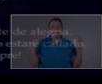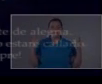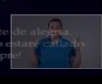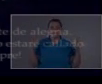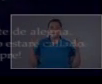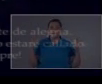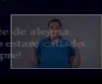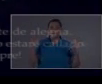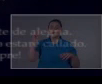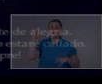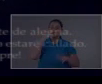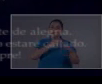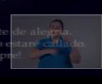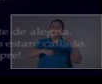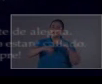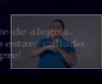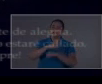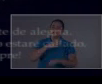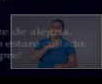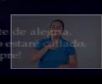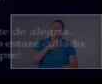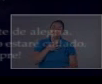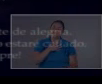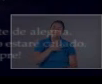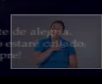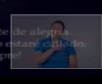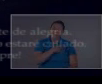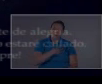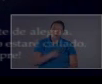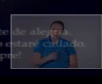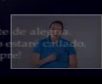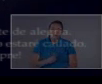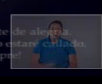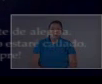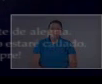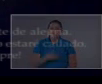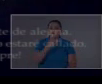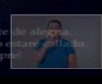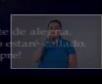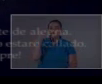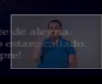Has cambiado mi lamento. Dios quiere cambiar el lamento hoy.